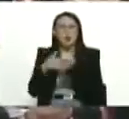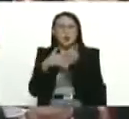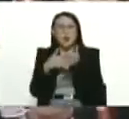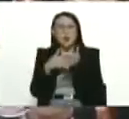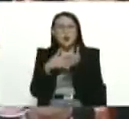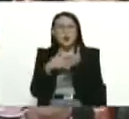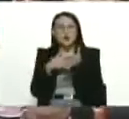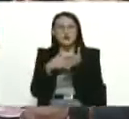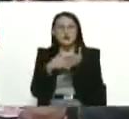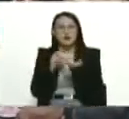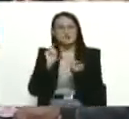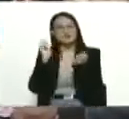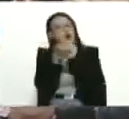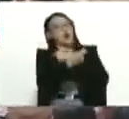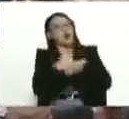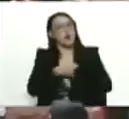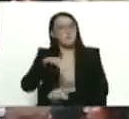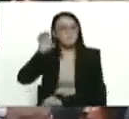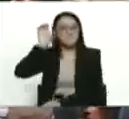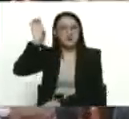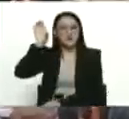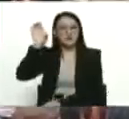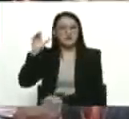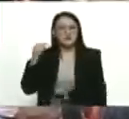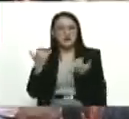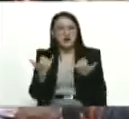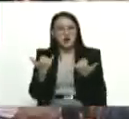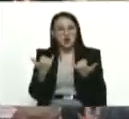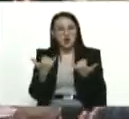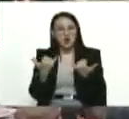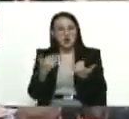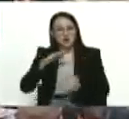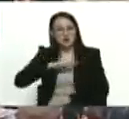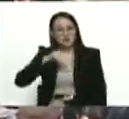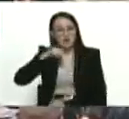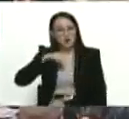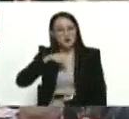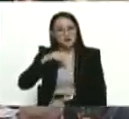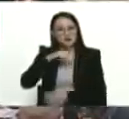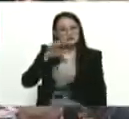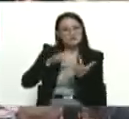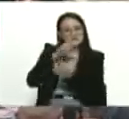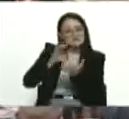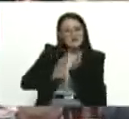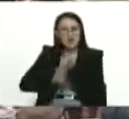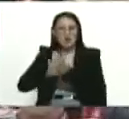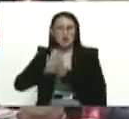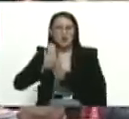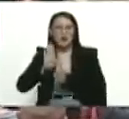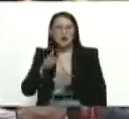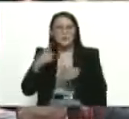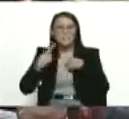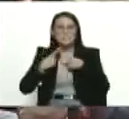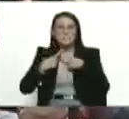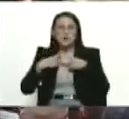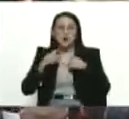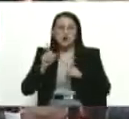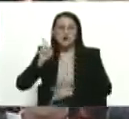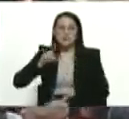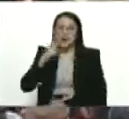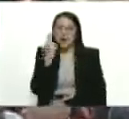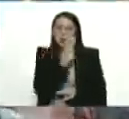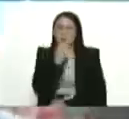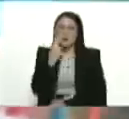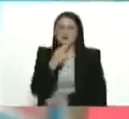los que se le voltearon al país. Hoy estamos acá, sí, superando las dificultades, pero también bajo el compromiso